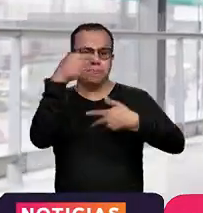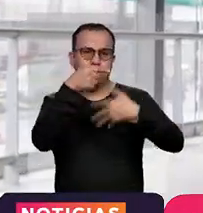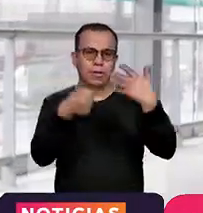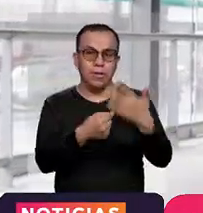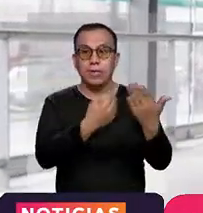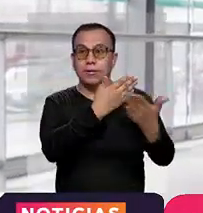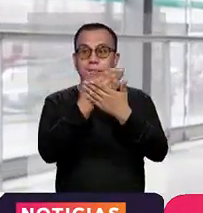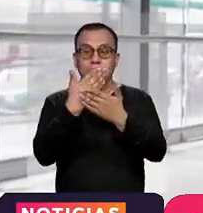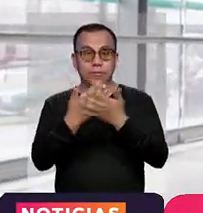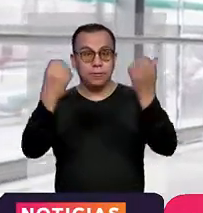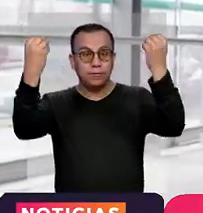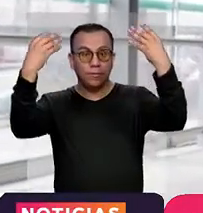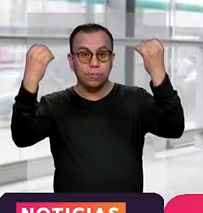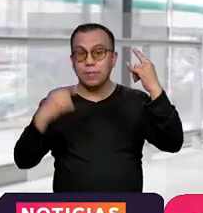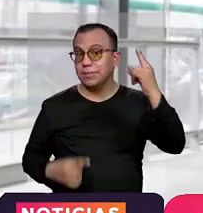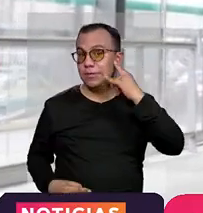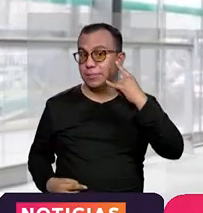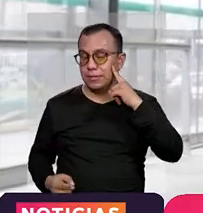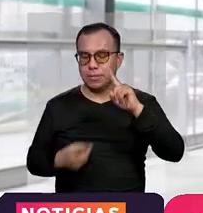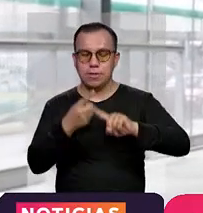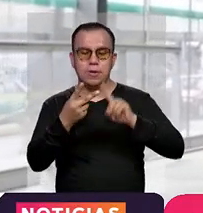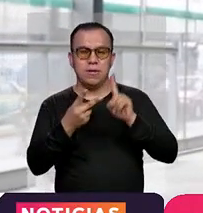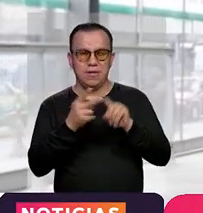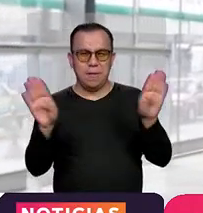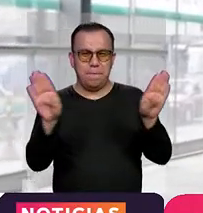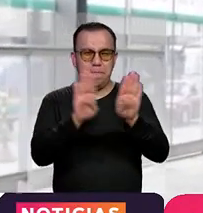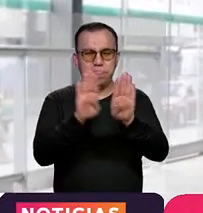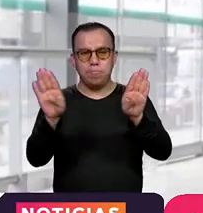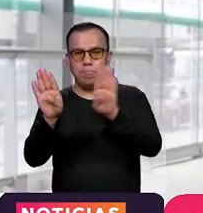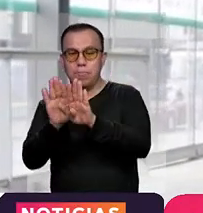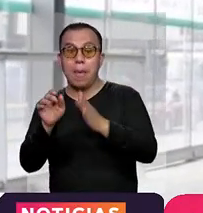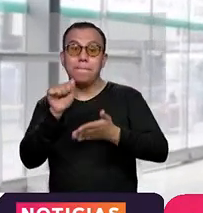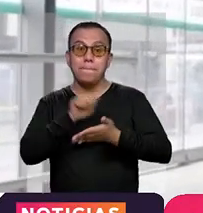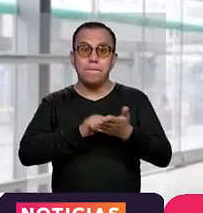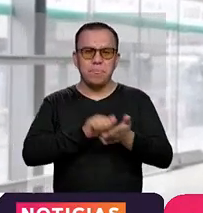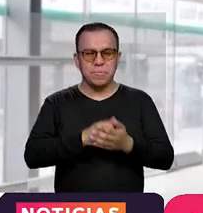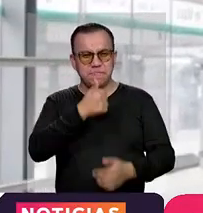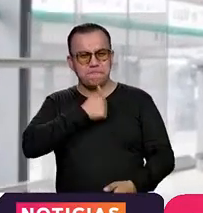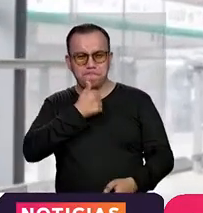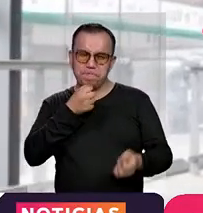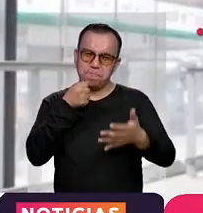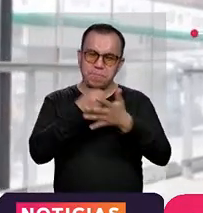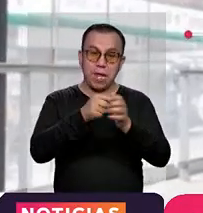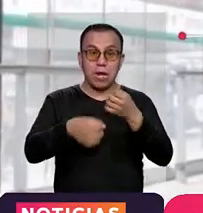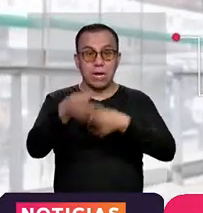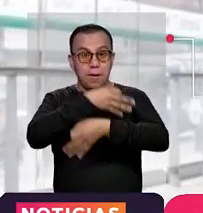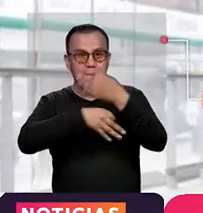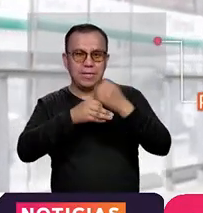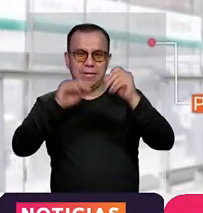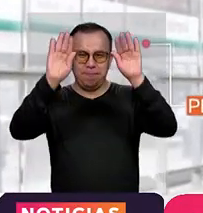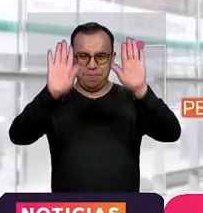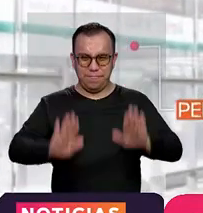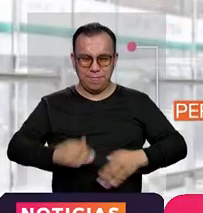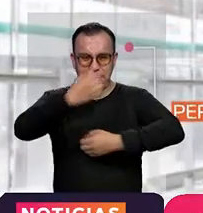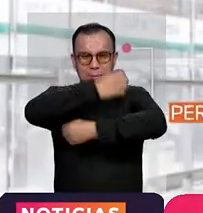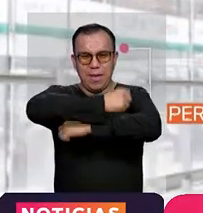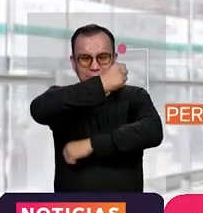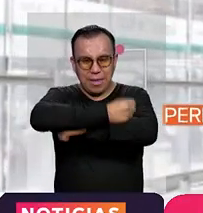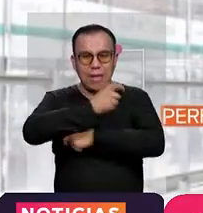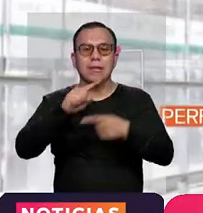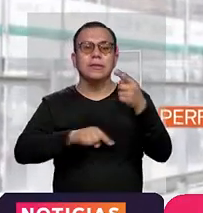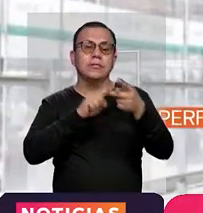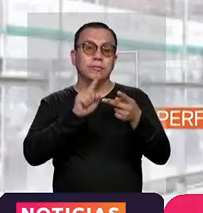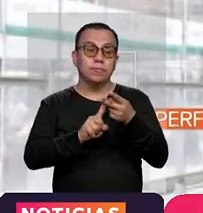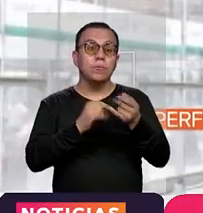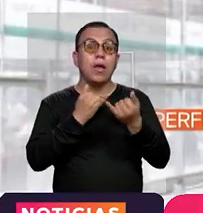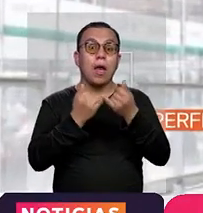señalización luminosa y auditiva, perfiles antiaprisionamiento, un material de mayor resistencia que permita reemplazar los vidrios con láminas metálicas